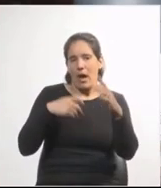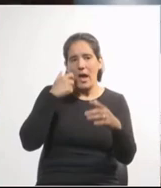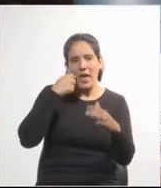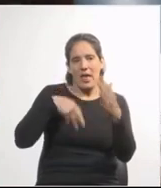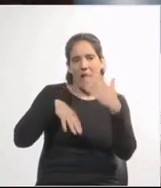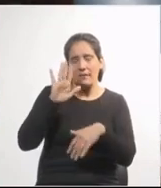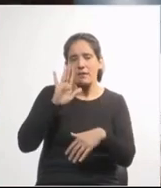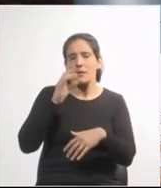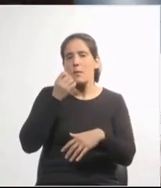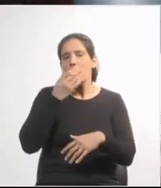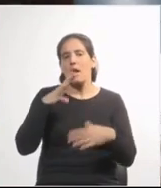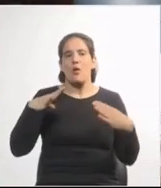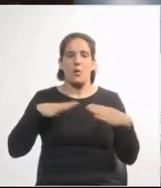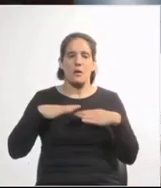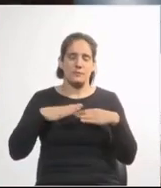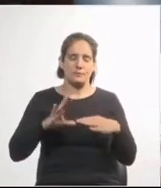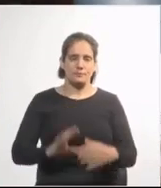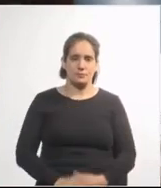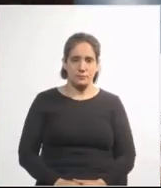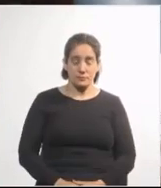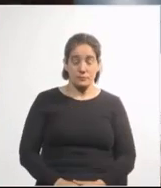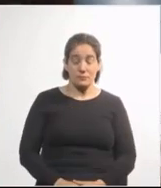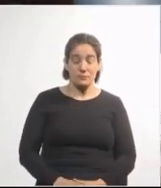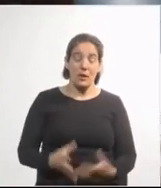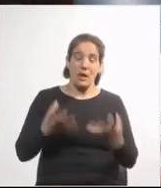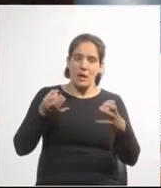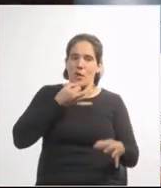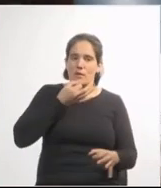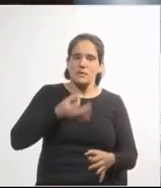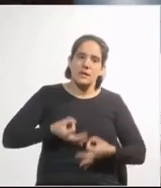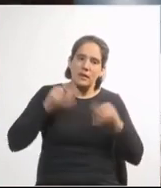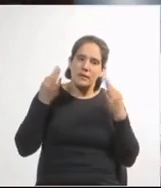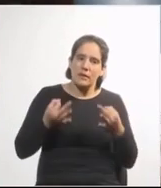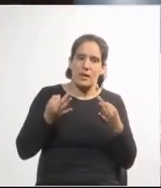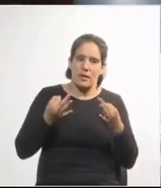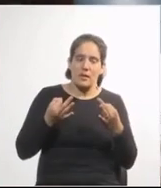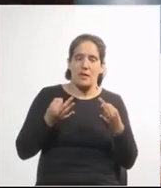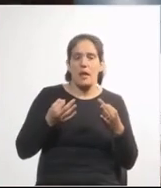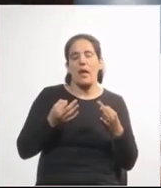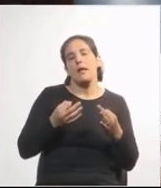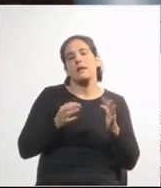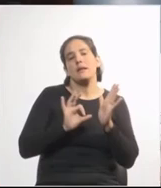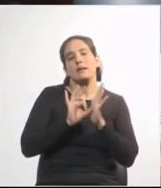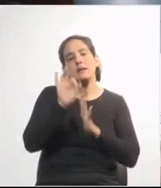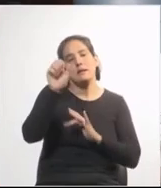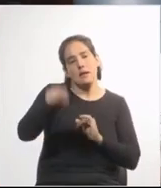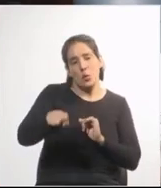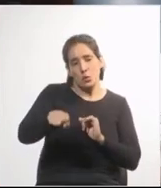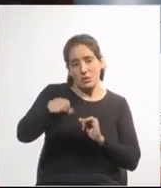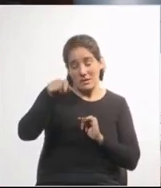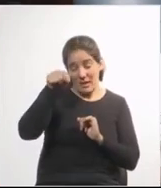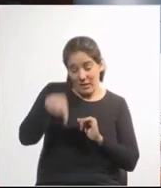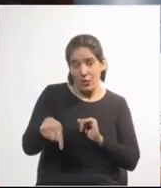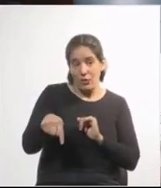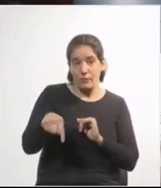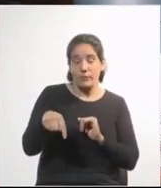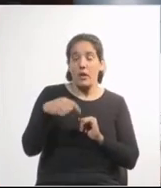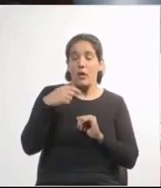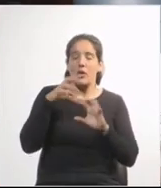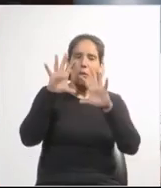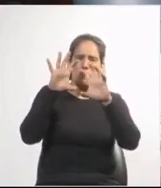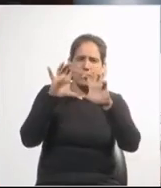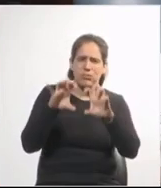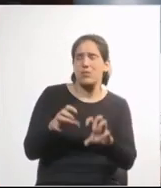configurar calzado jubilatoria. Queremos hablar del sistema de justicia. El deterioro de los términos